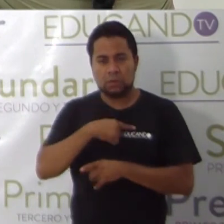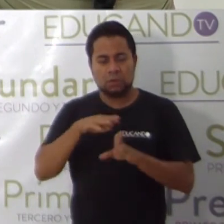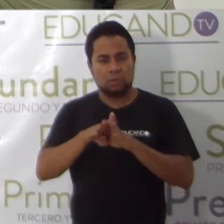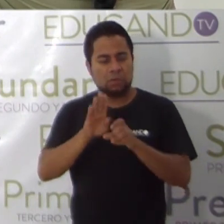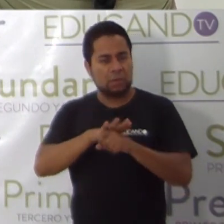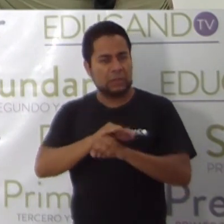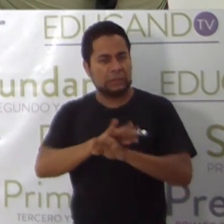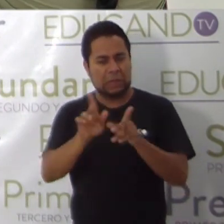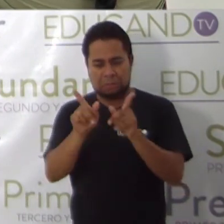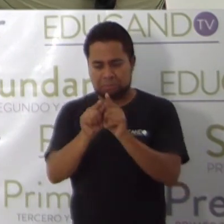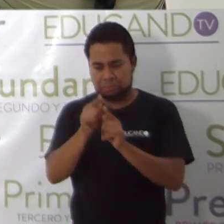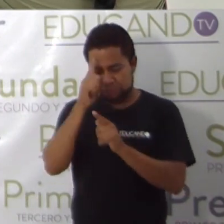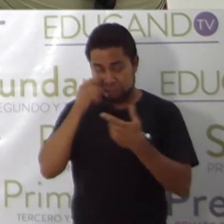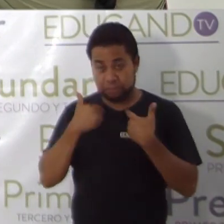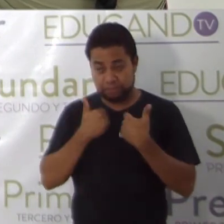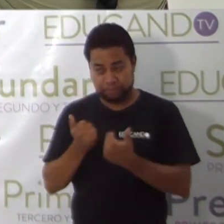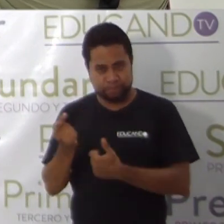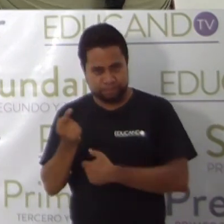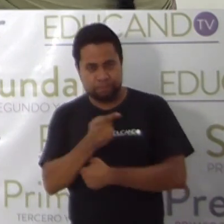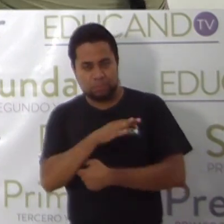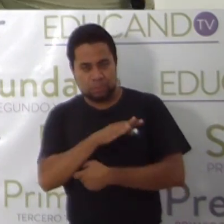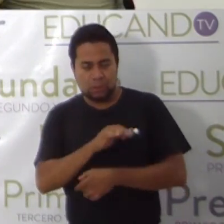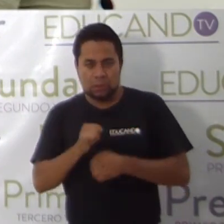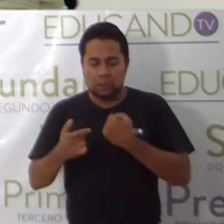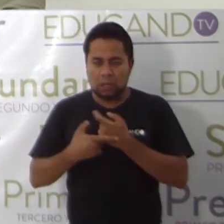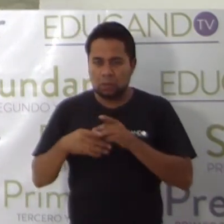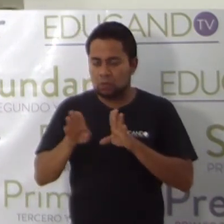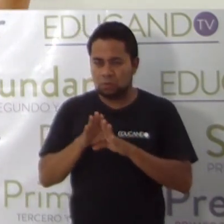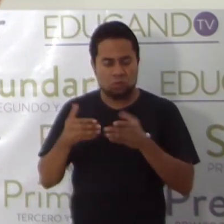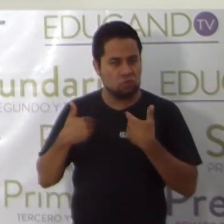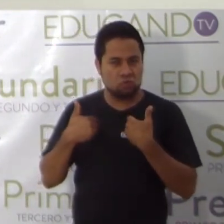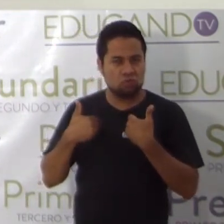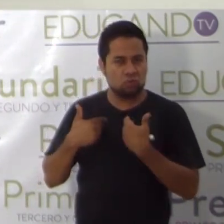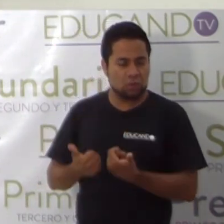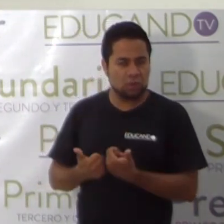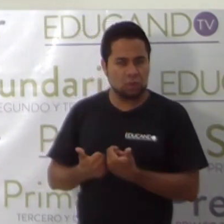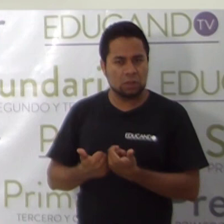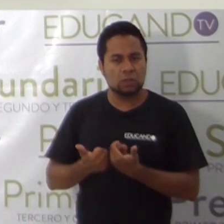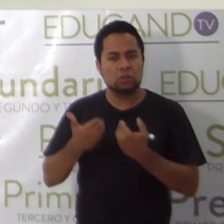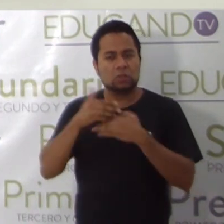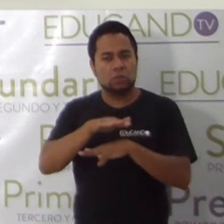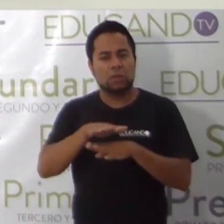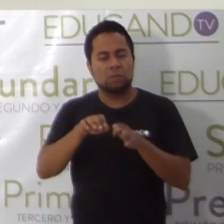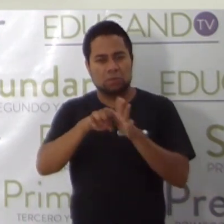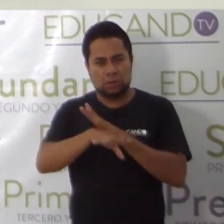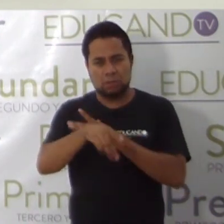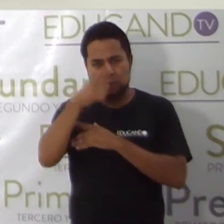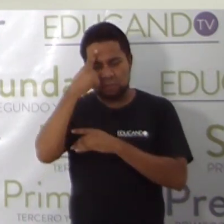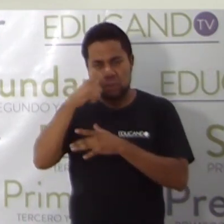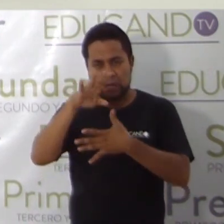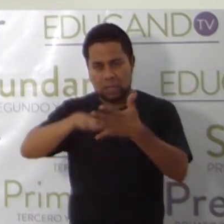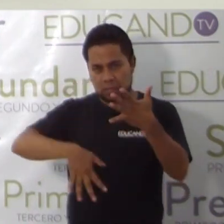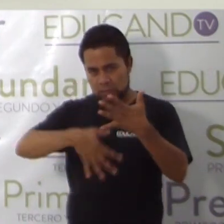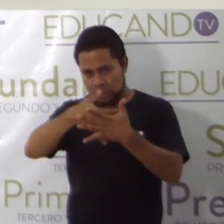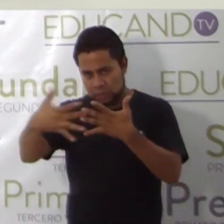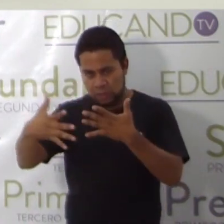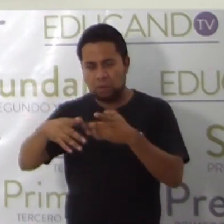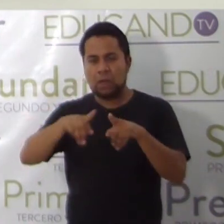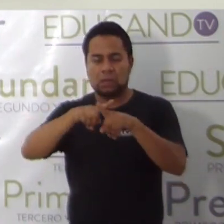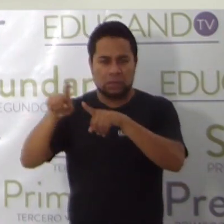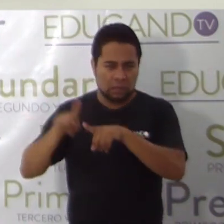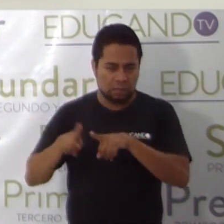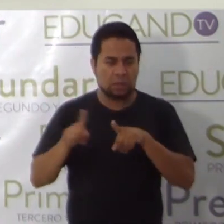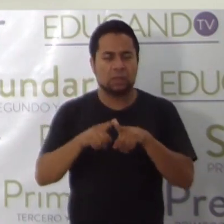sea fácil de entender. Recuerden que si algo no les queda muy claro ahorita en la etapa de la tabla de frecuencia que vamos